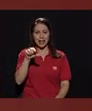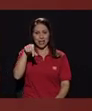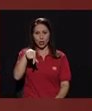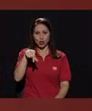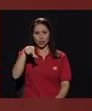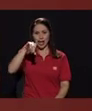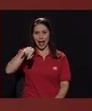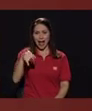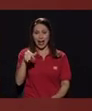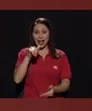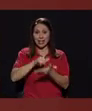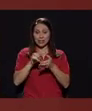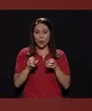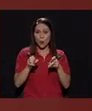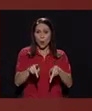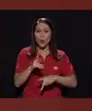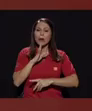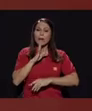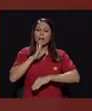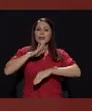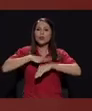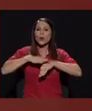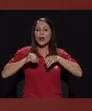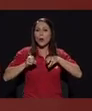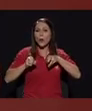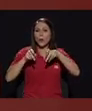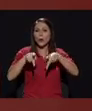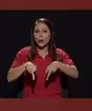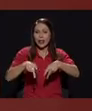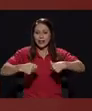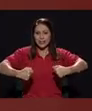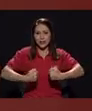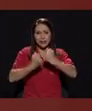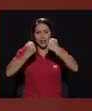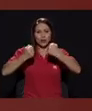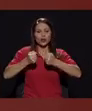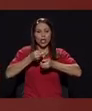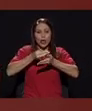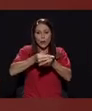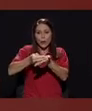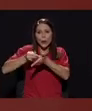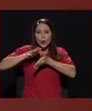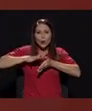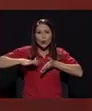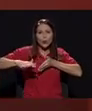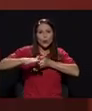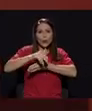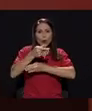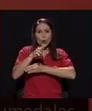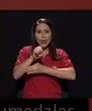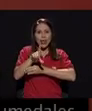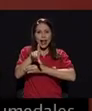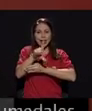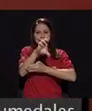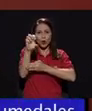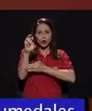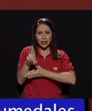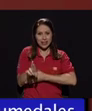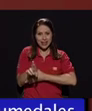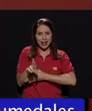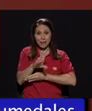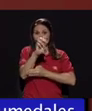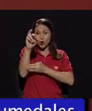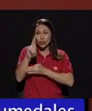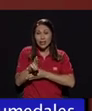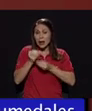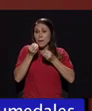Jara y en esta oportunidad vamos a hablar de las oportunidades y los retos de los humedales en Costa Rica. Costa Rica